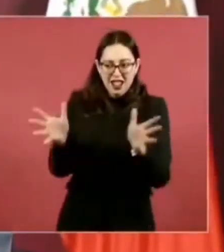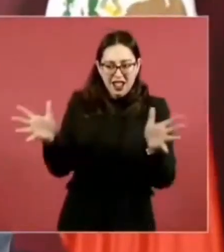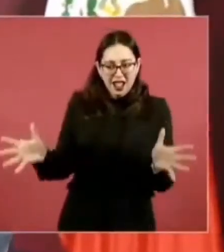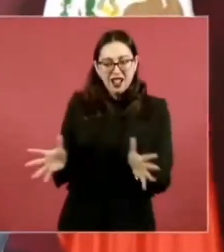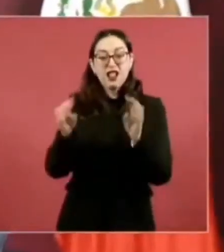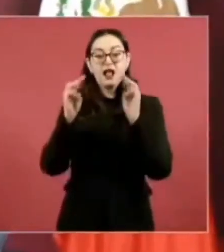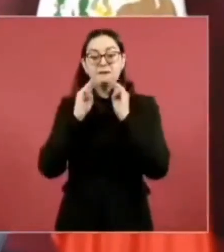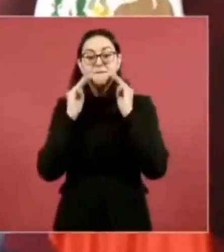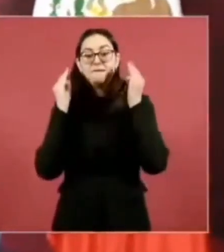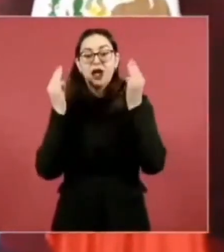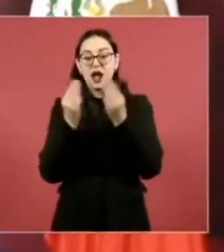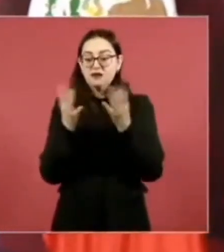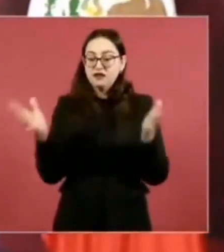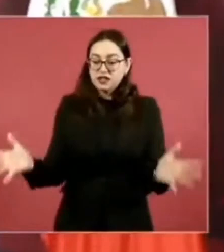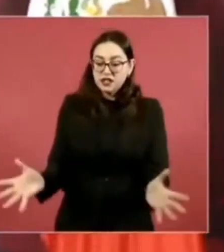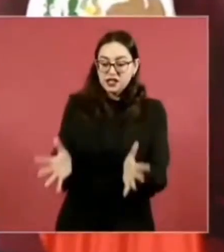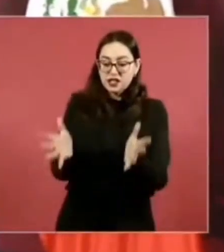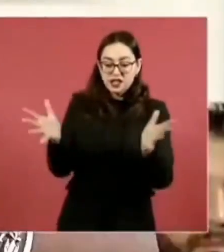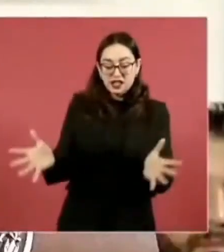al clasismo,